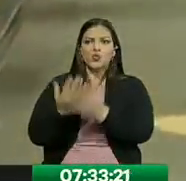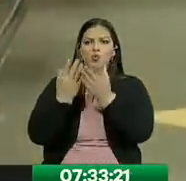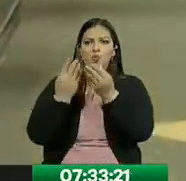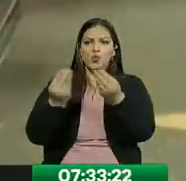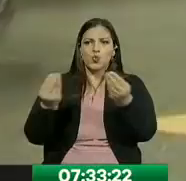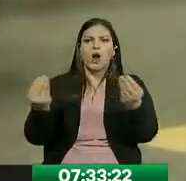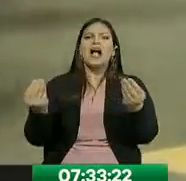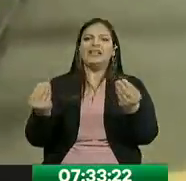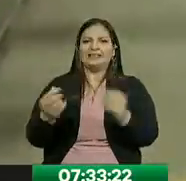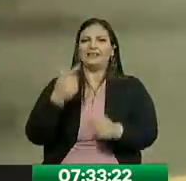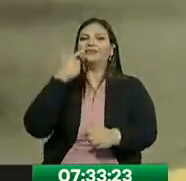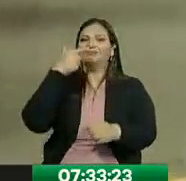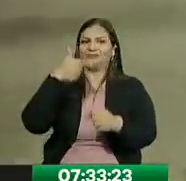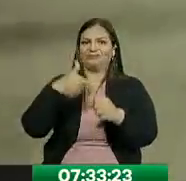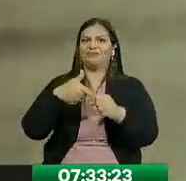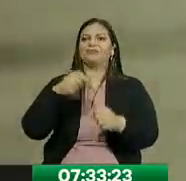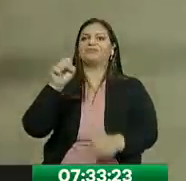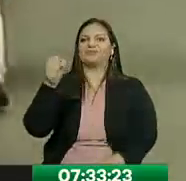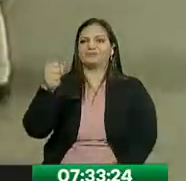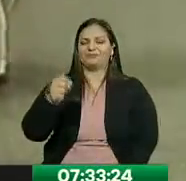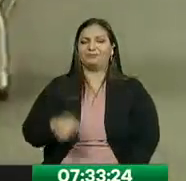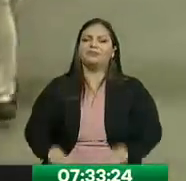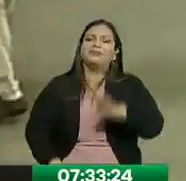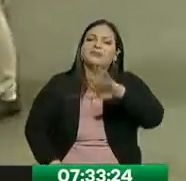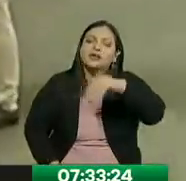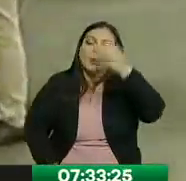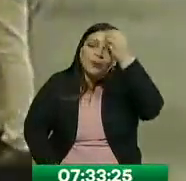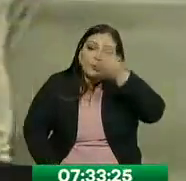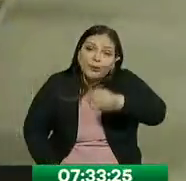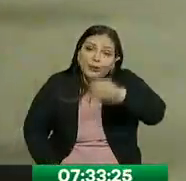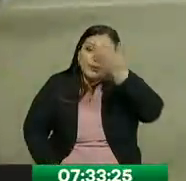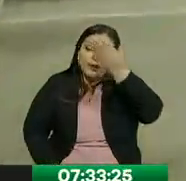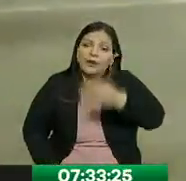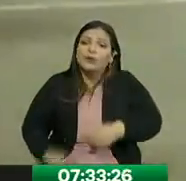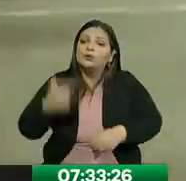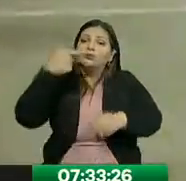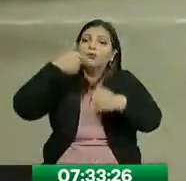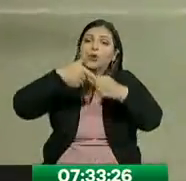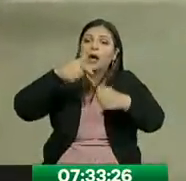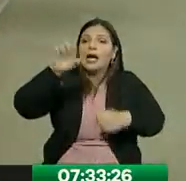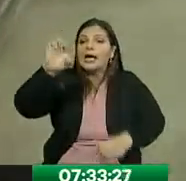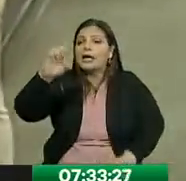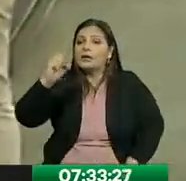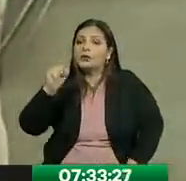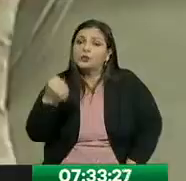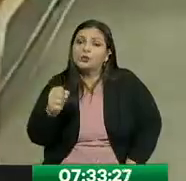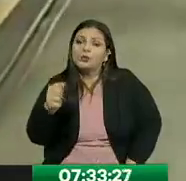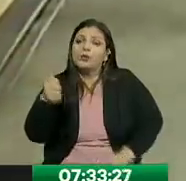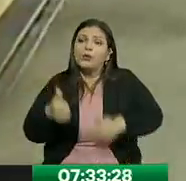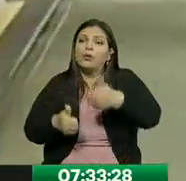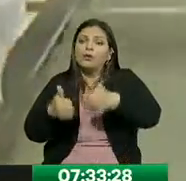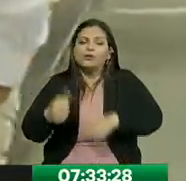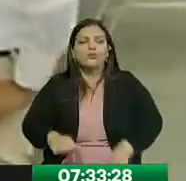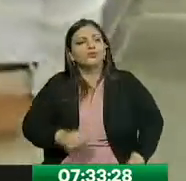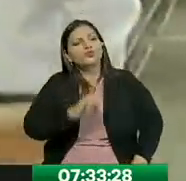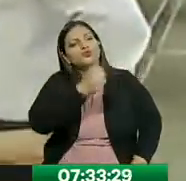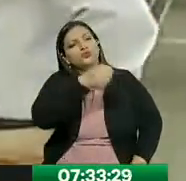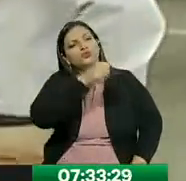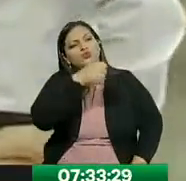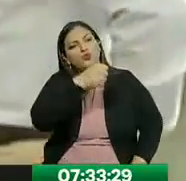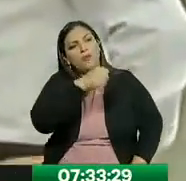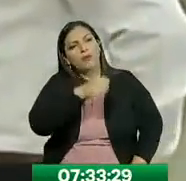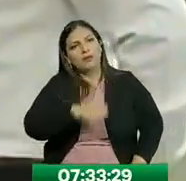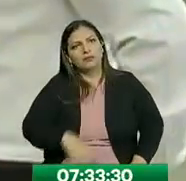o puede que esté poniendo eco. Caballero, muy buenos días. ¿Con qué está tanqueando el vehículo esta mañana? Súper, pero yo no